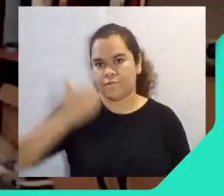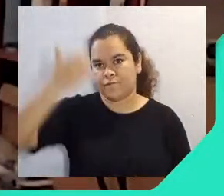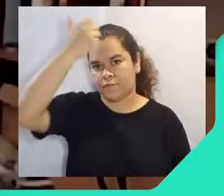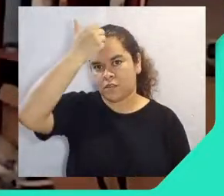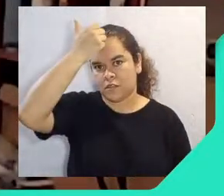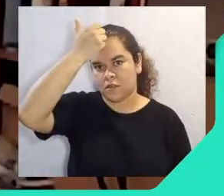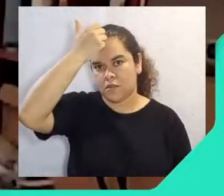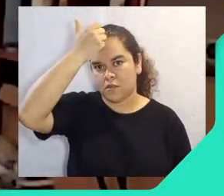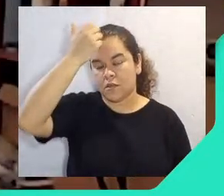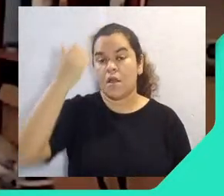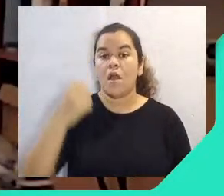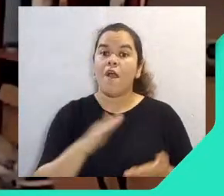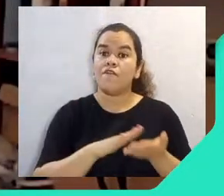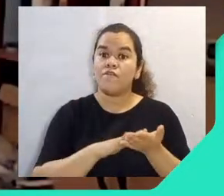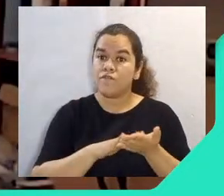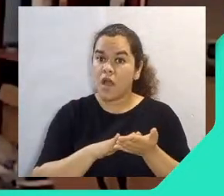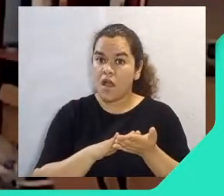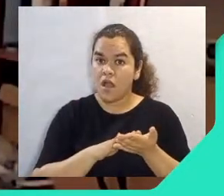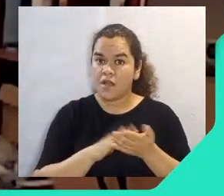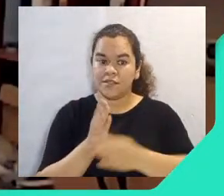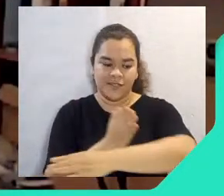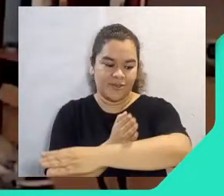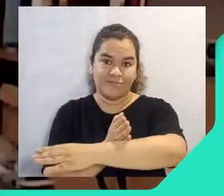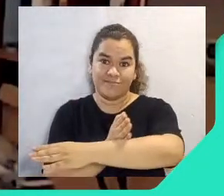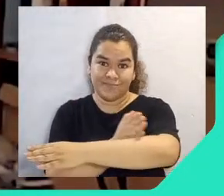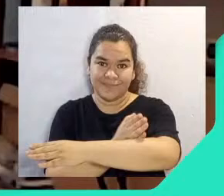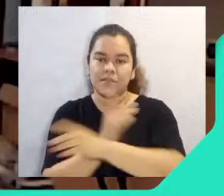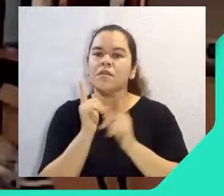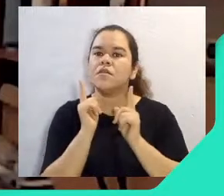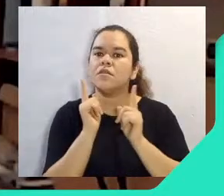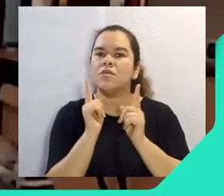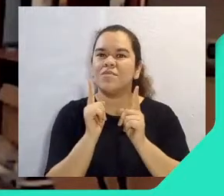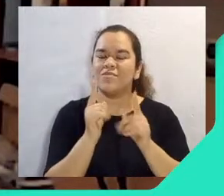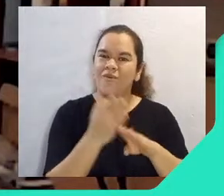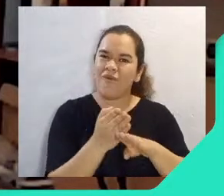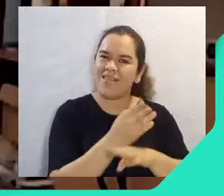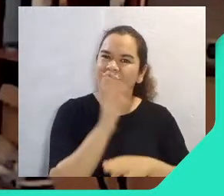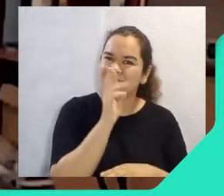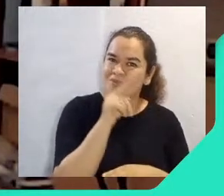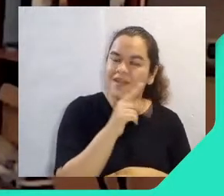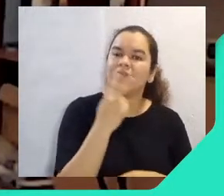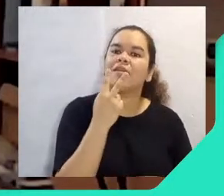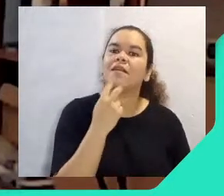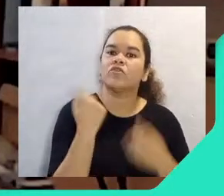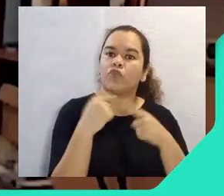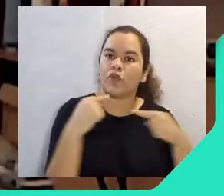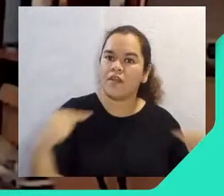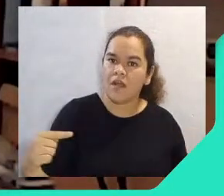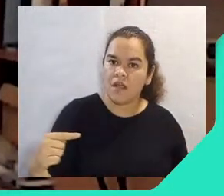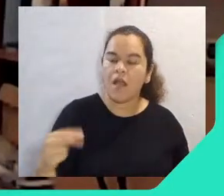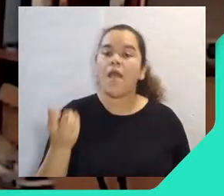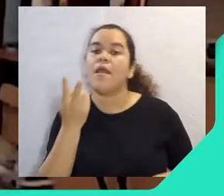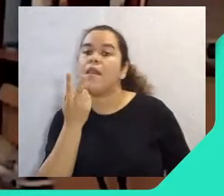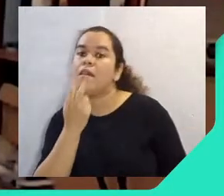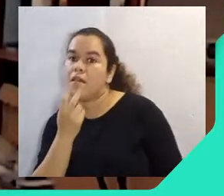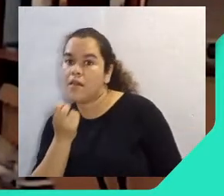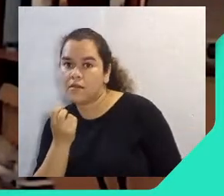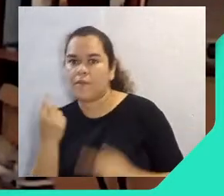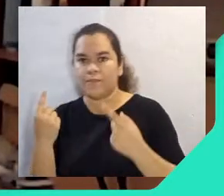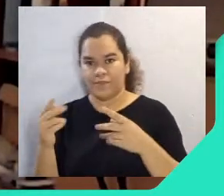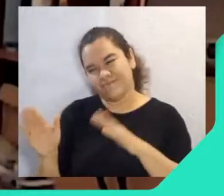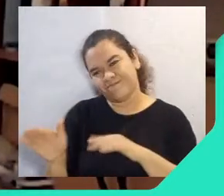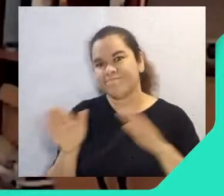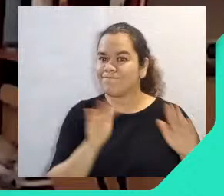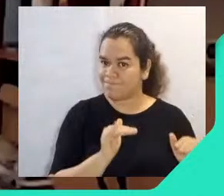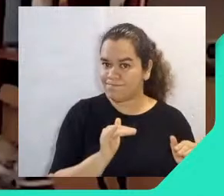que ustedes estuvieron viendo, que le mostró la profesora Pizarello, para ingeniería en electrónica. Van a tener materias de matemática,